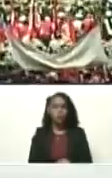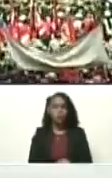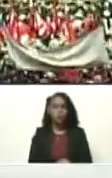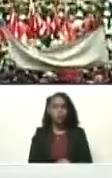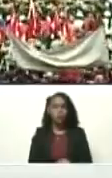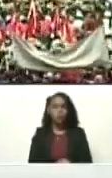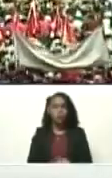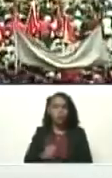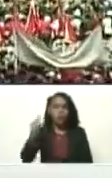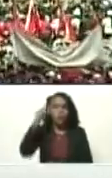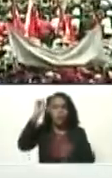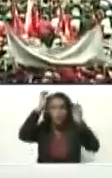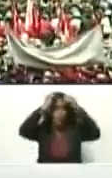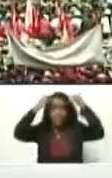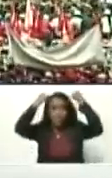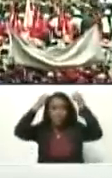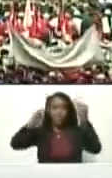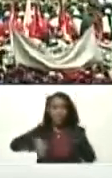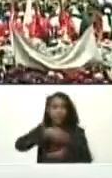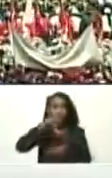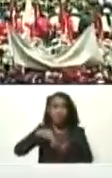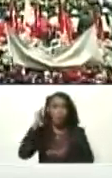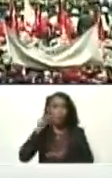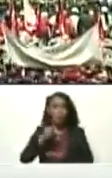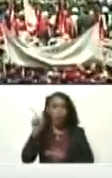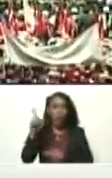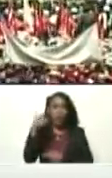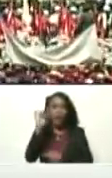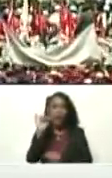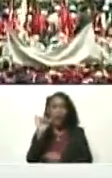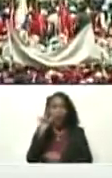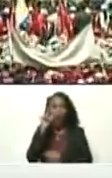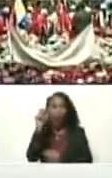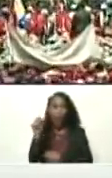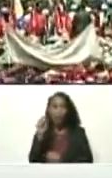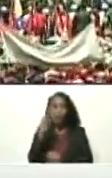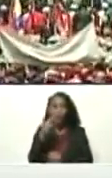Día de la Milicia Nacional Bolivariana. ¿Está Winston Churio ahí?